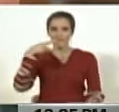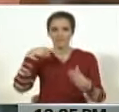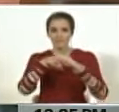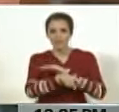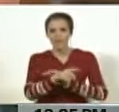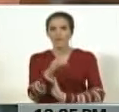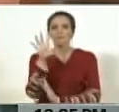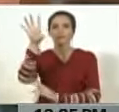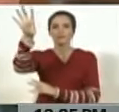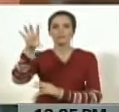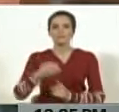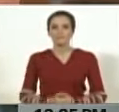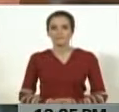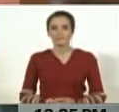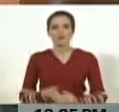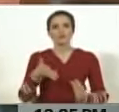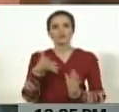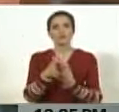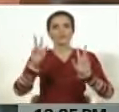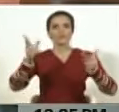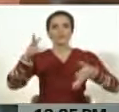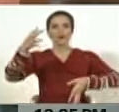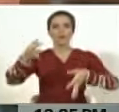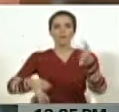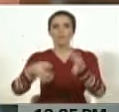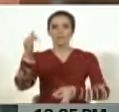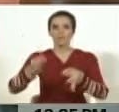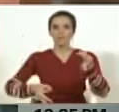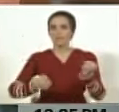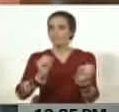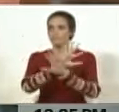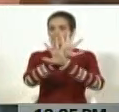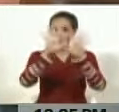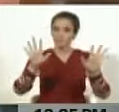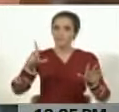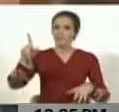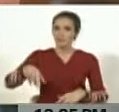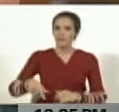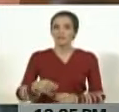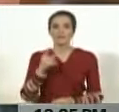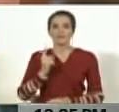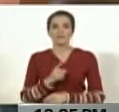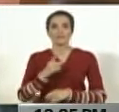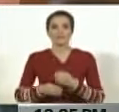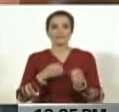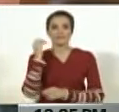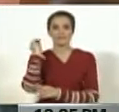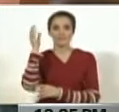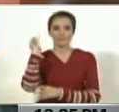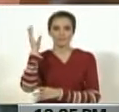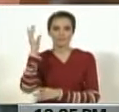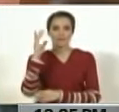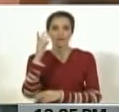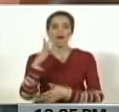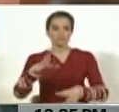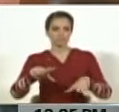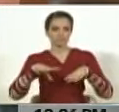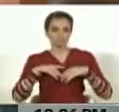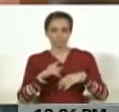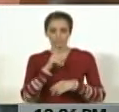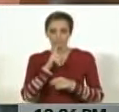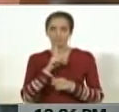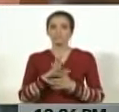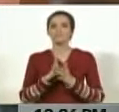país. Desde el punto de vista jurídico, evidentemente, que lo que debería hacer la Asamblea es acatar la